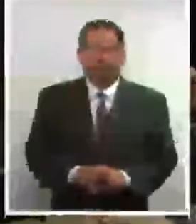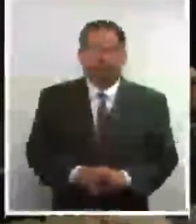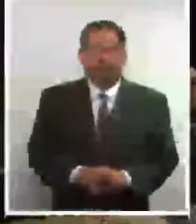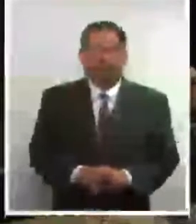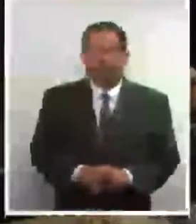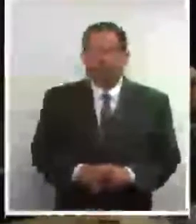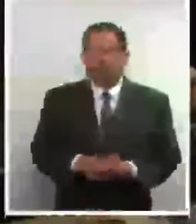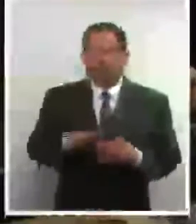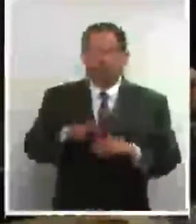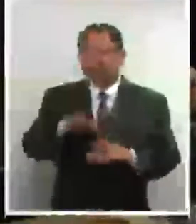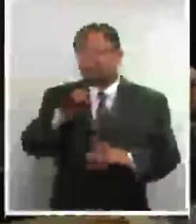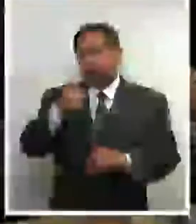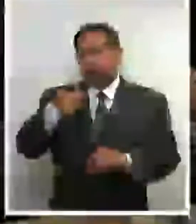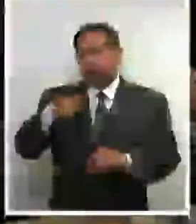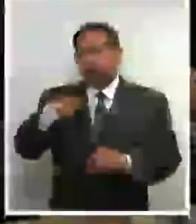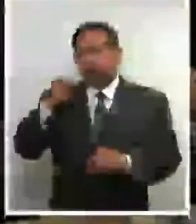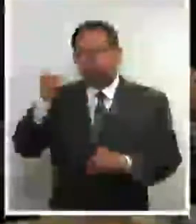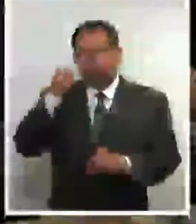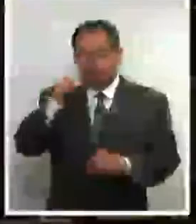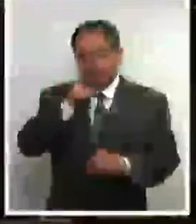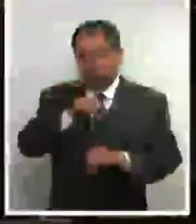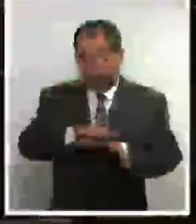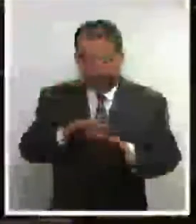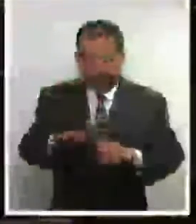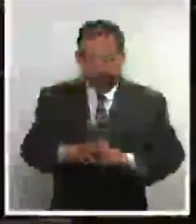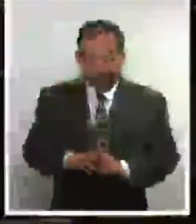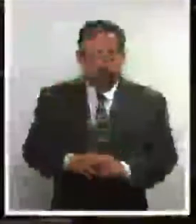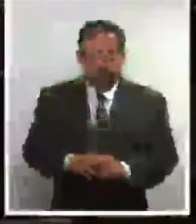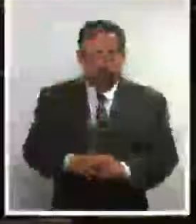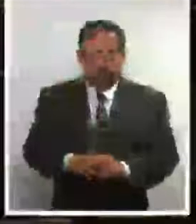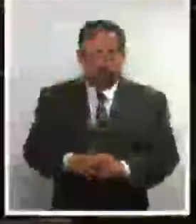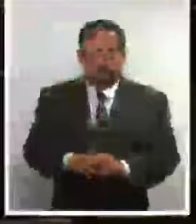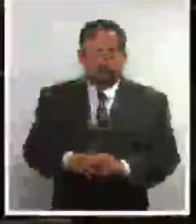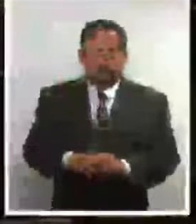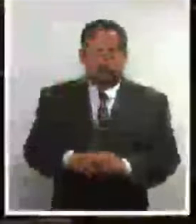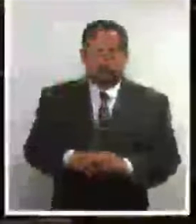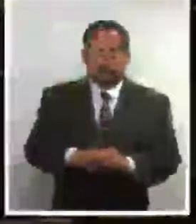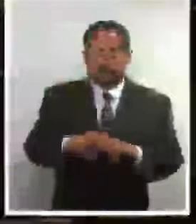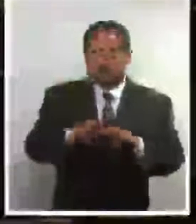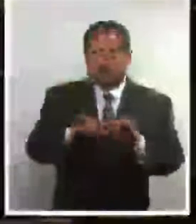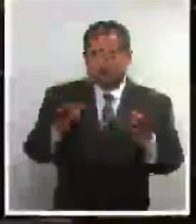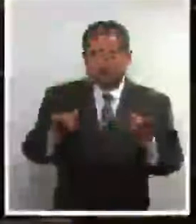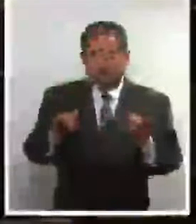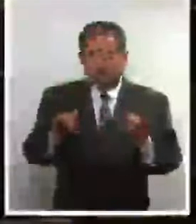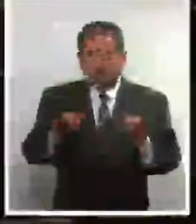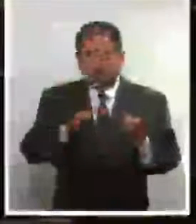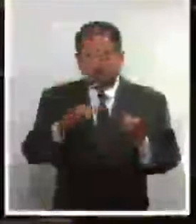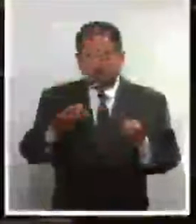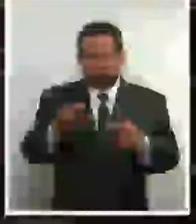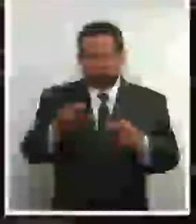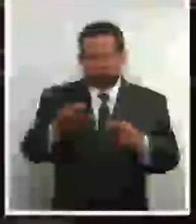No tengo mayores oradores registrados, ni tampoco hay